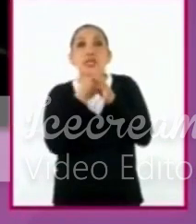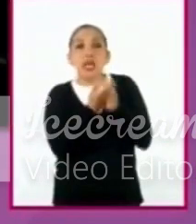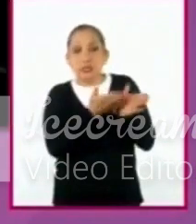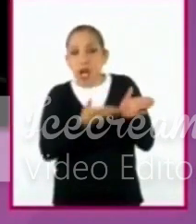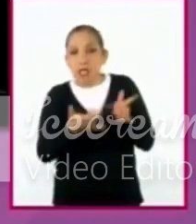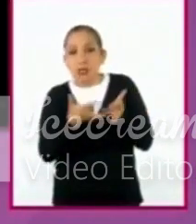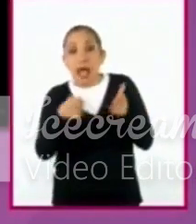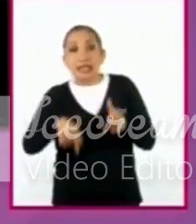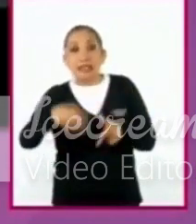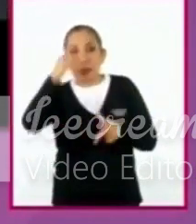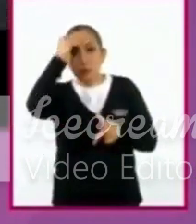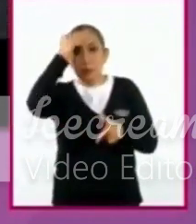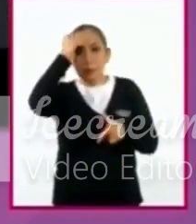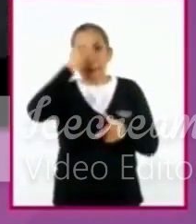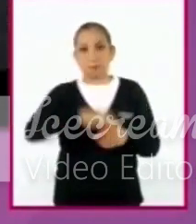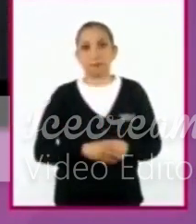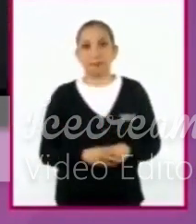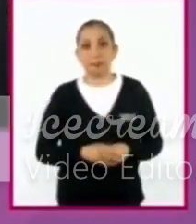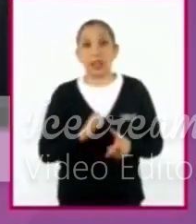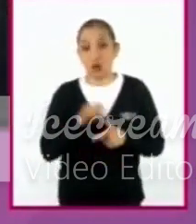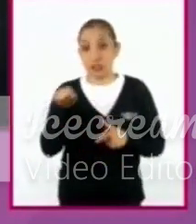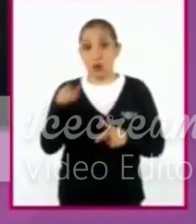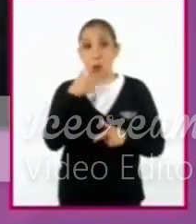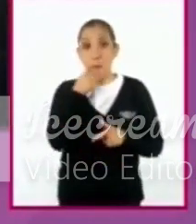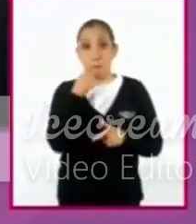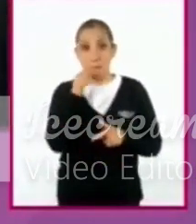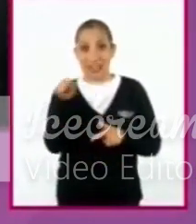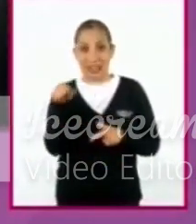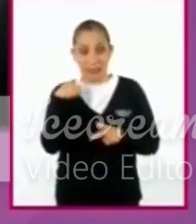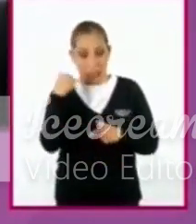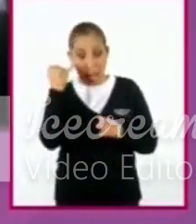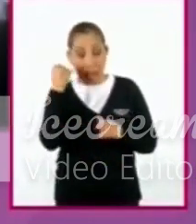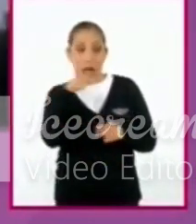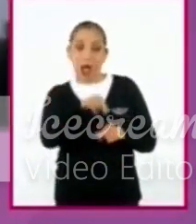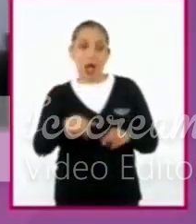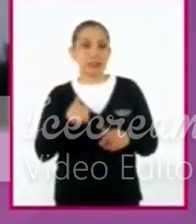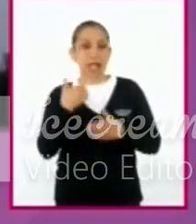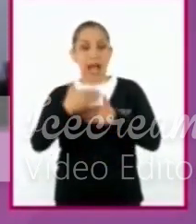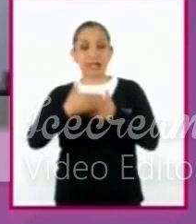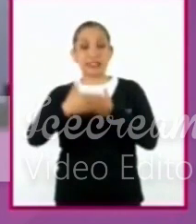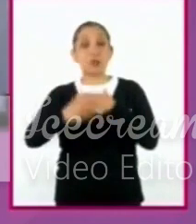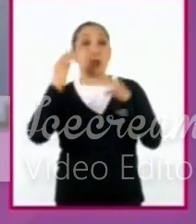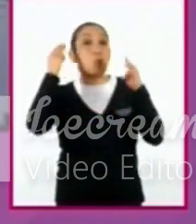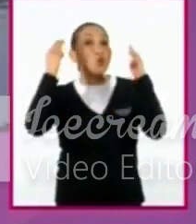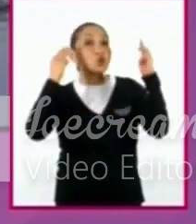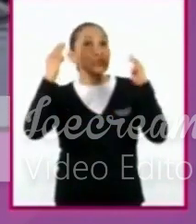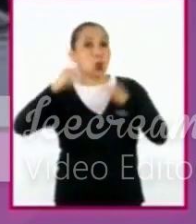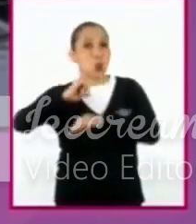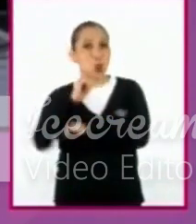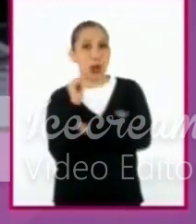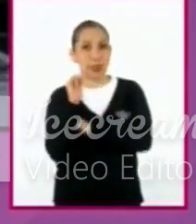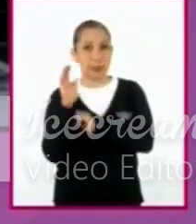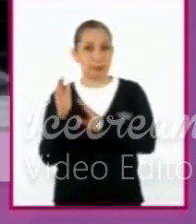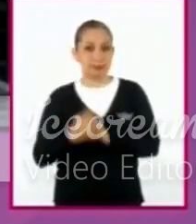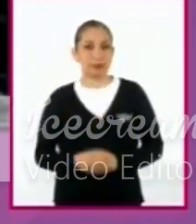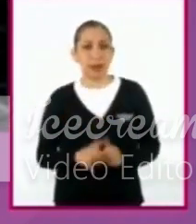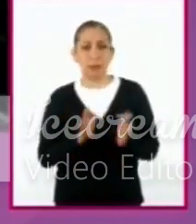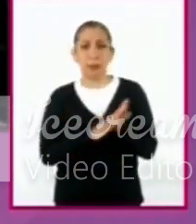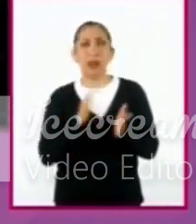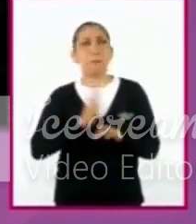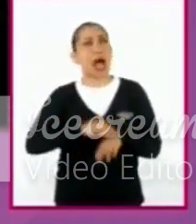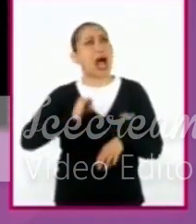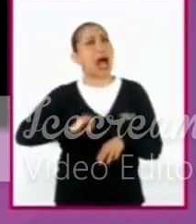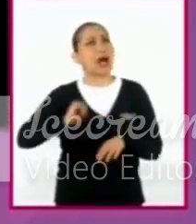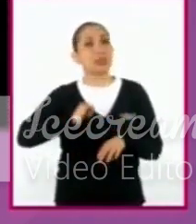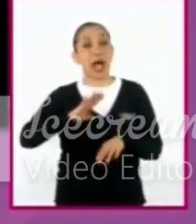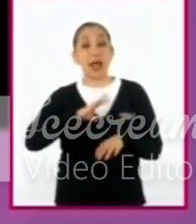aquí en Chapultepec. Entonces él propone la creación del archivo del museo. El documento más antiguo